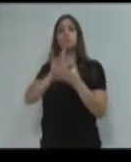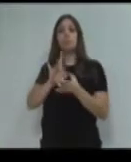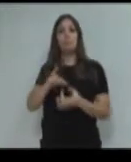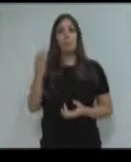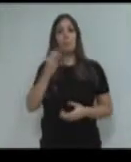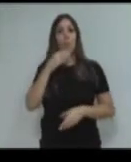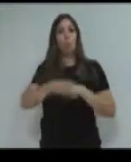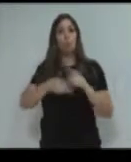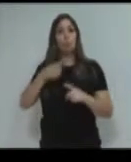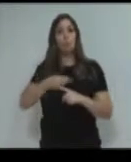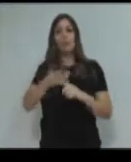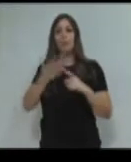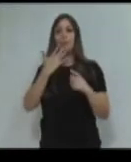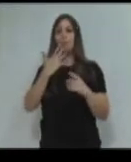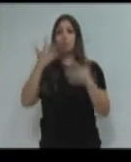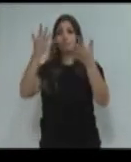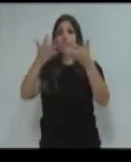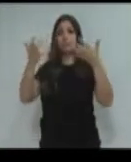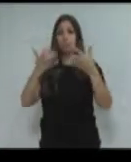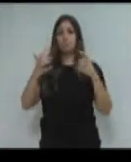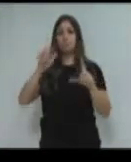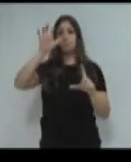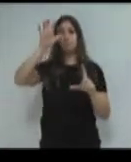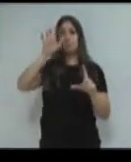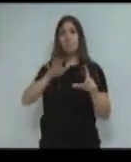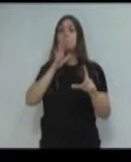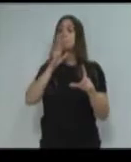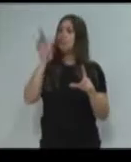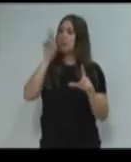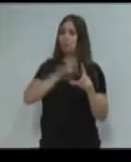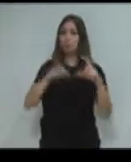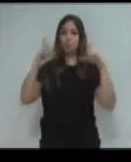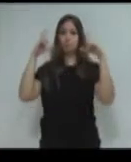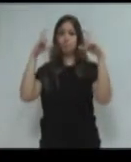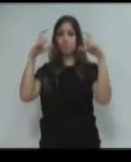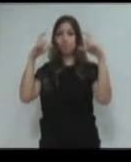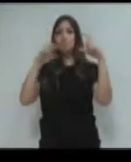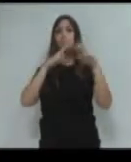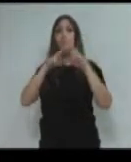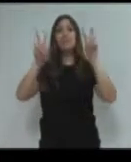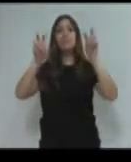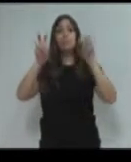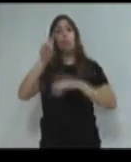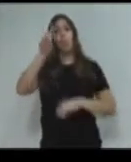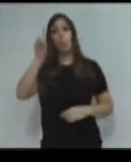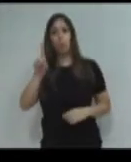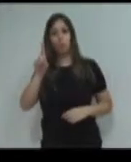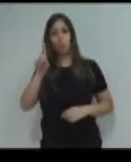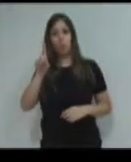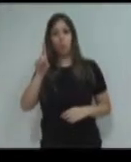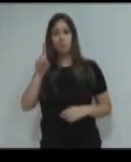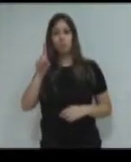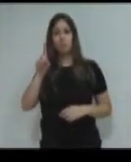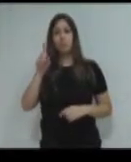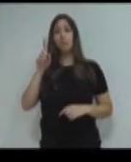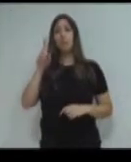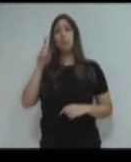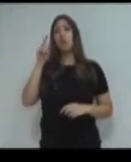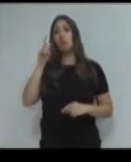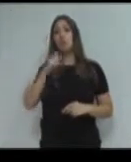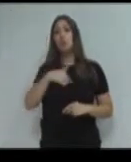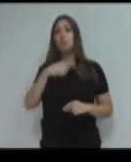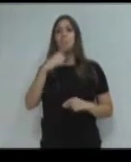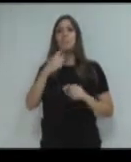decirle a esta parte del documento, volvemos a reiterar, esto es un título 1, no